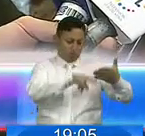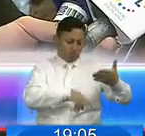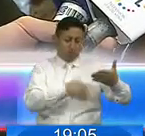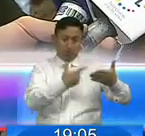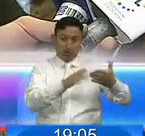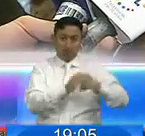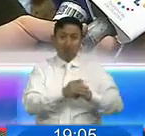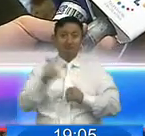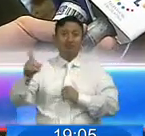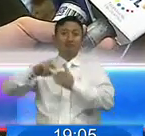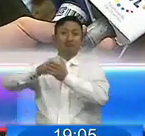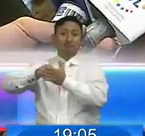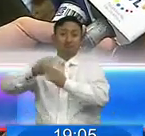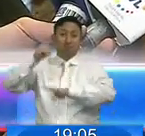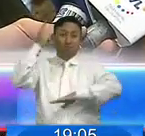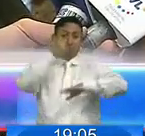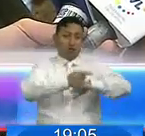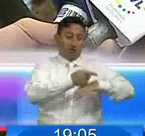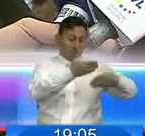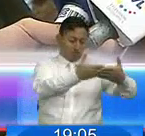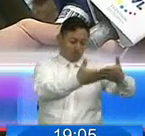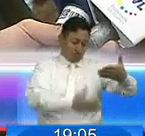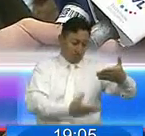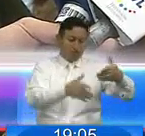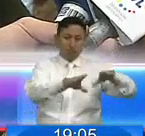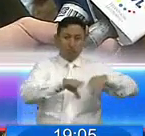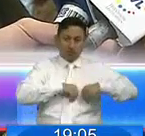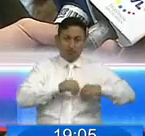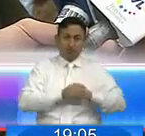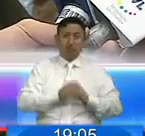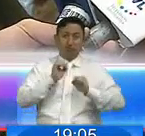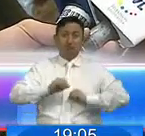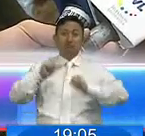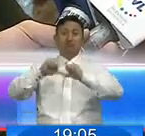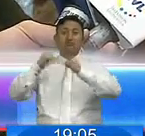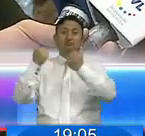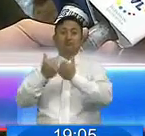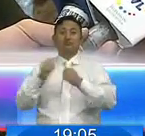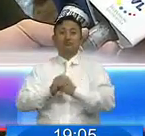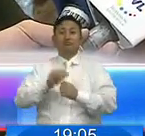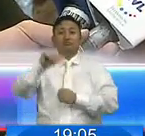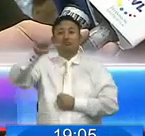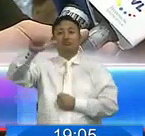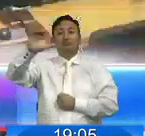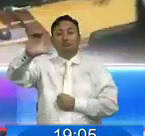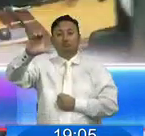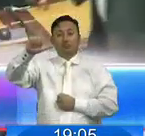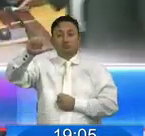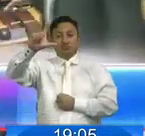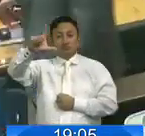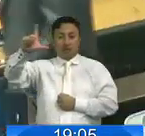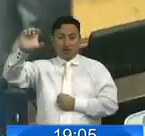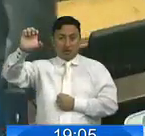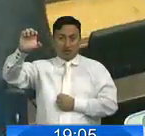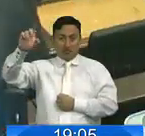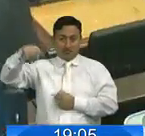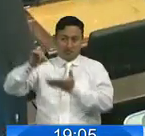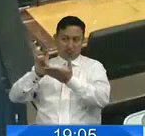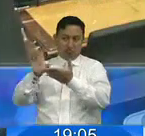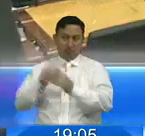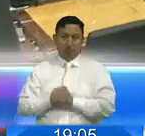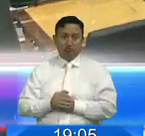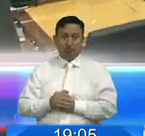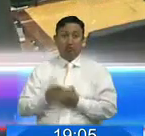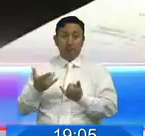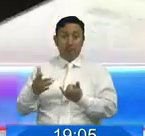la disposición del Contralor de la República para la destitución del asambleísta Hermui Calle. Que la determinación de